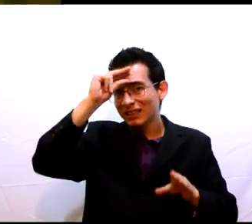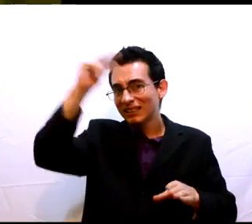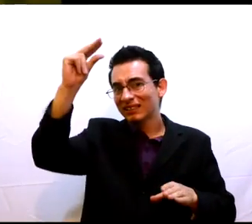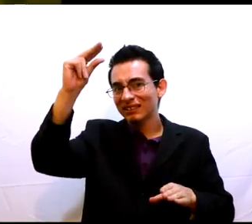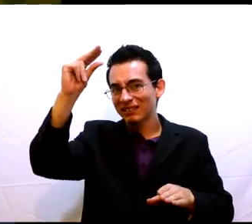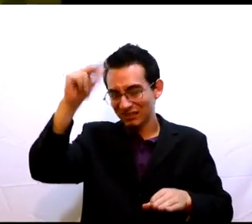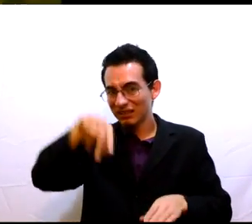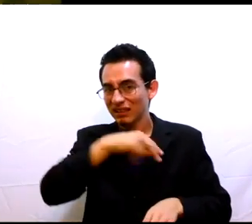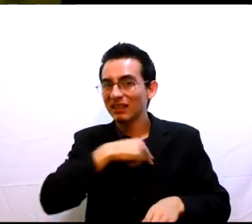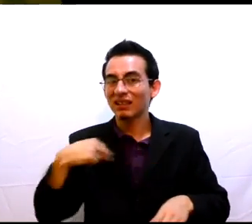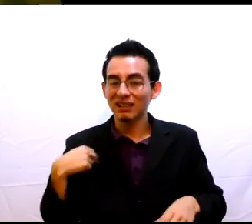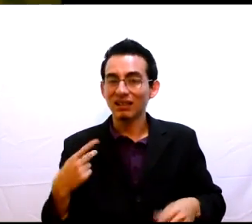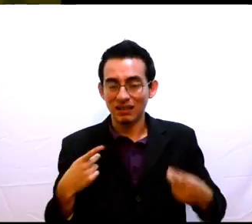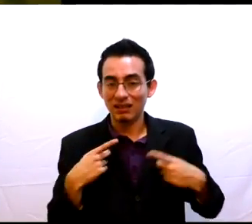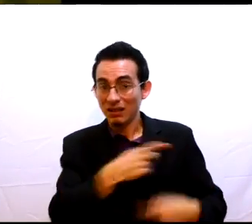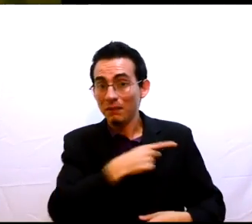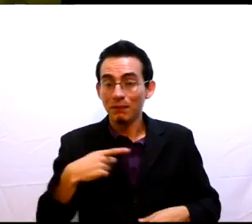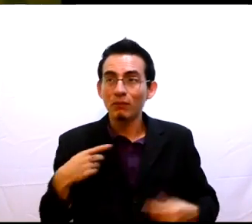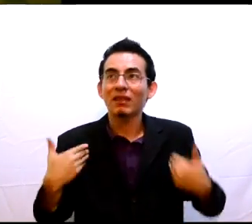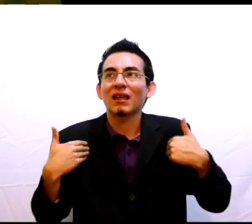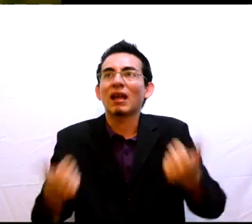es pero me está dando entender